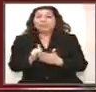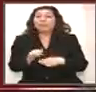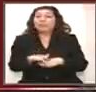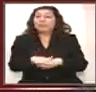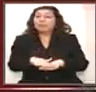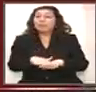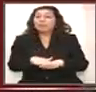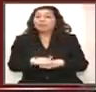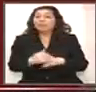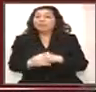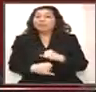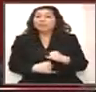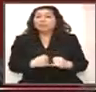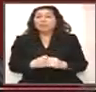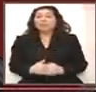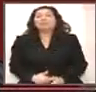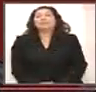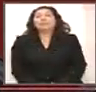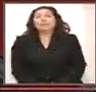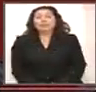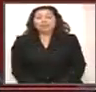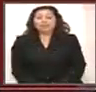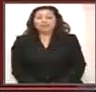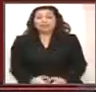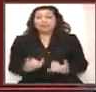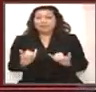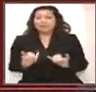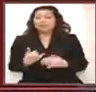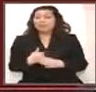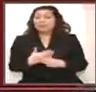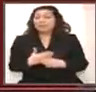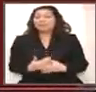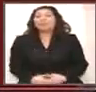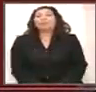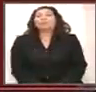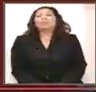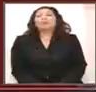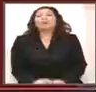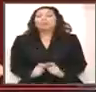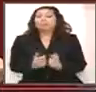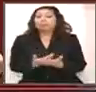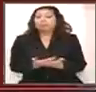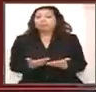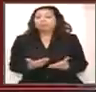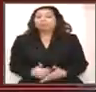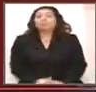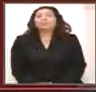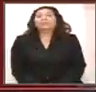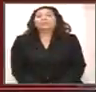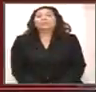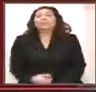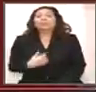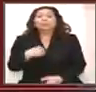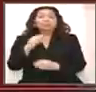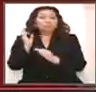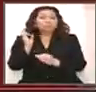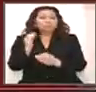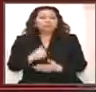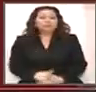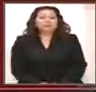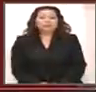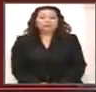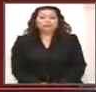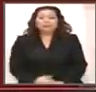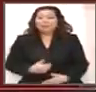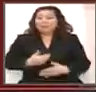trata internacional. De esta forma, señor presidente, señores congresistas, he expuesto